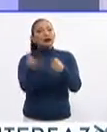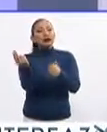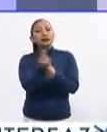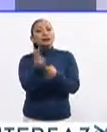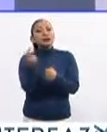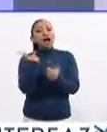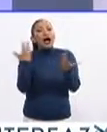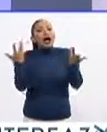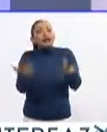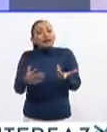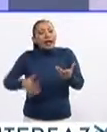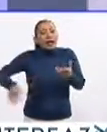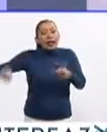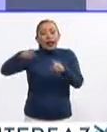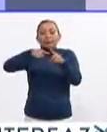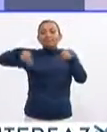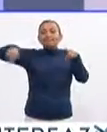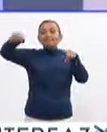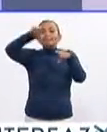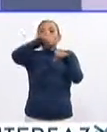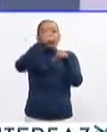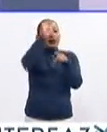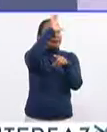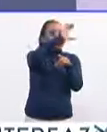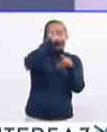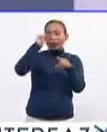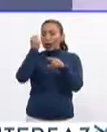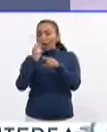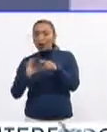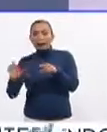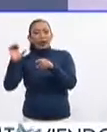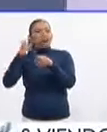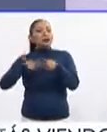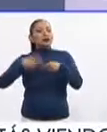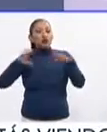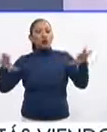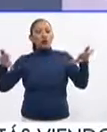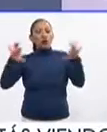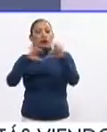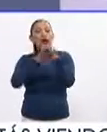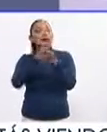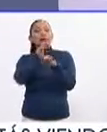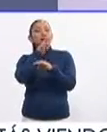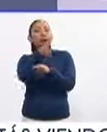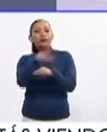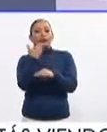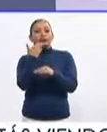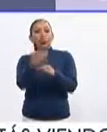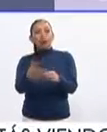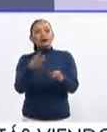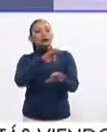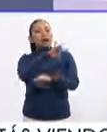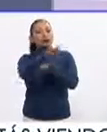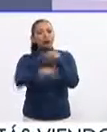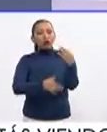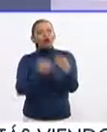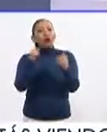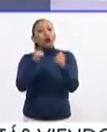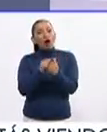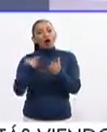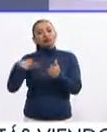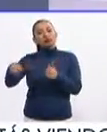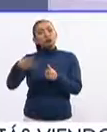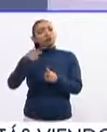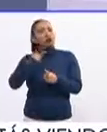la generación del círculo virtuoso entre ciencia, tecnología y sociedad, que darán como resultado el bienestar común a través de